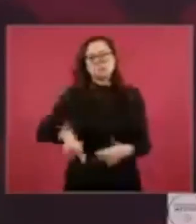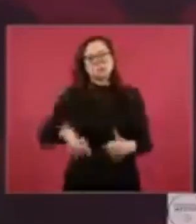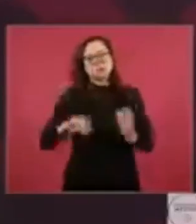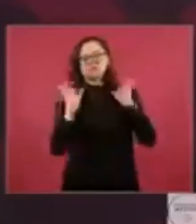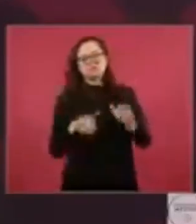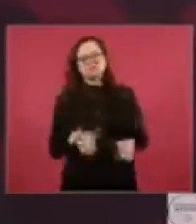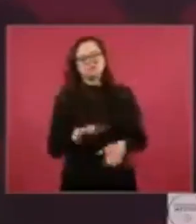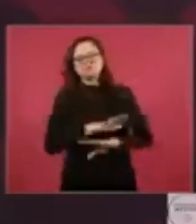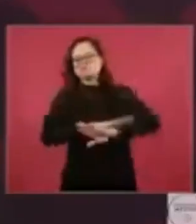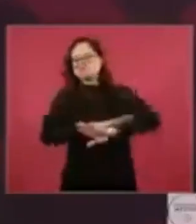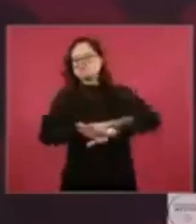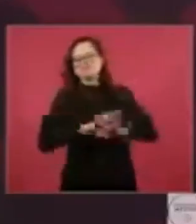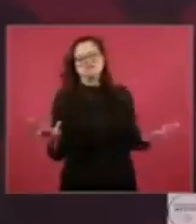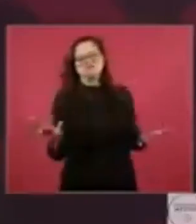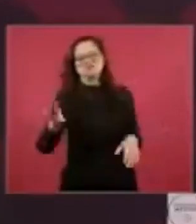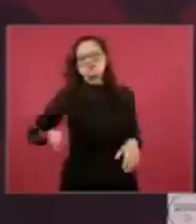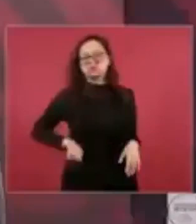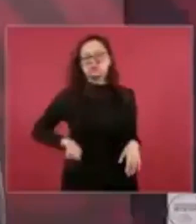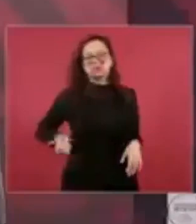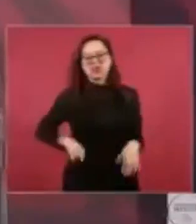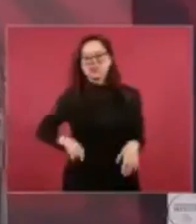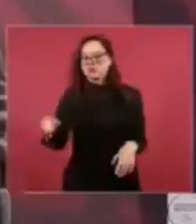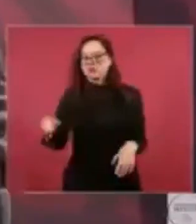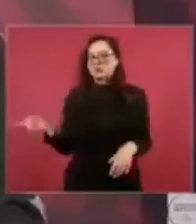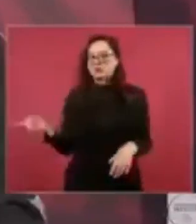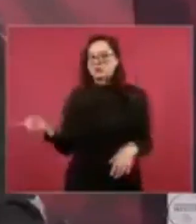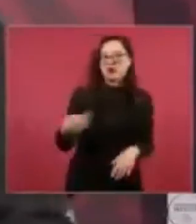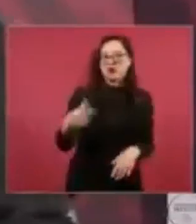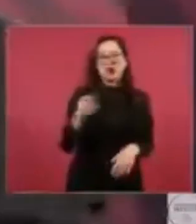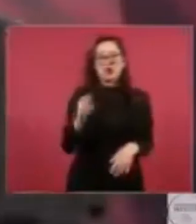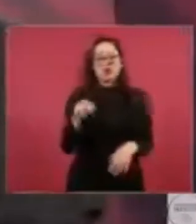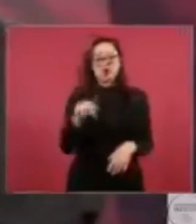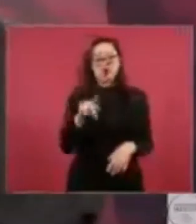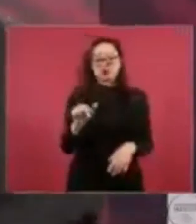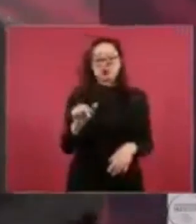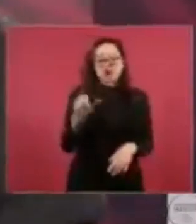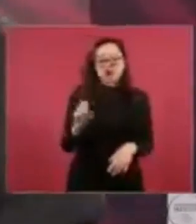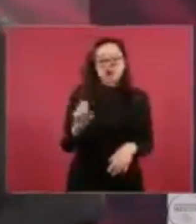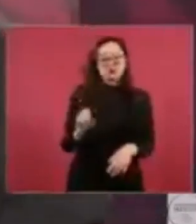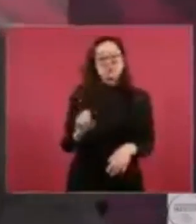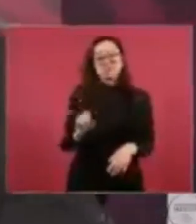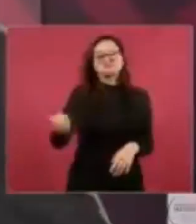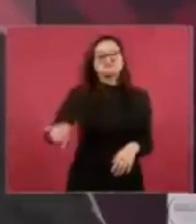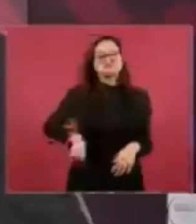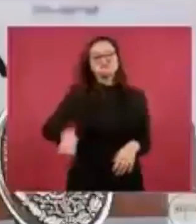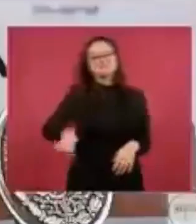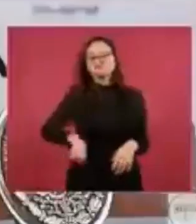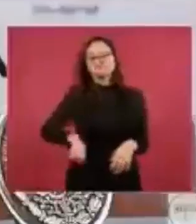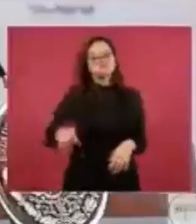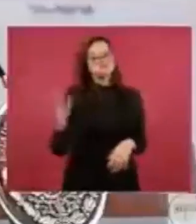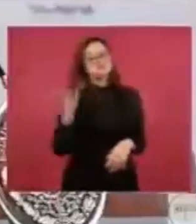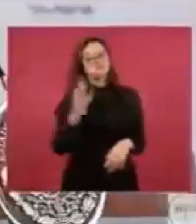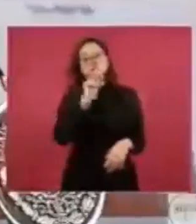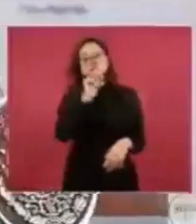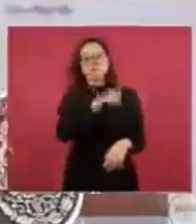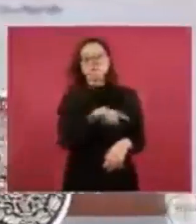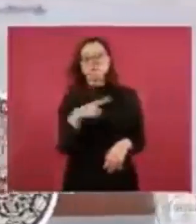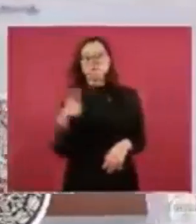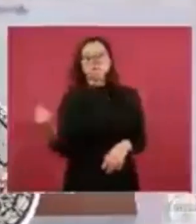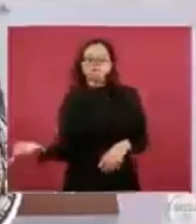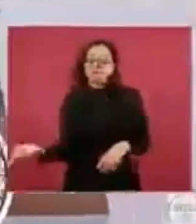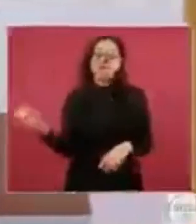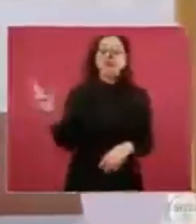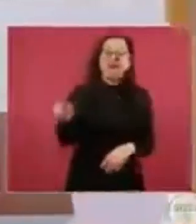este Gonzalo tampoco Andrés Sí pero no en el gobierno con